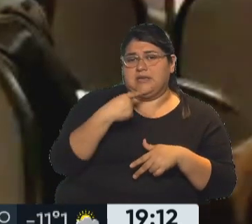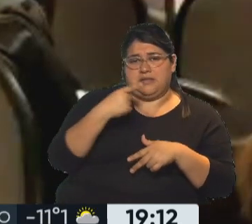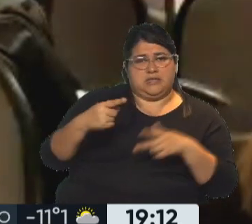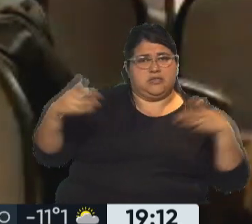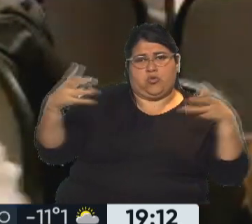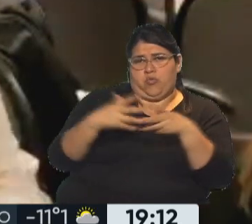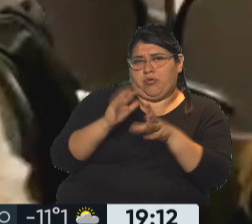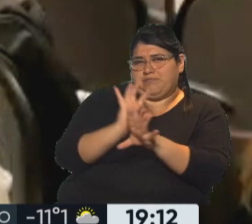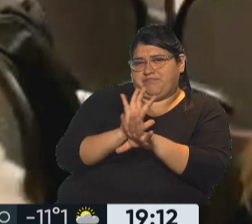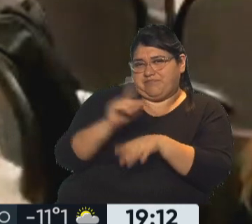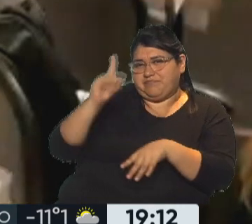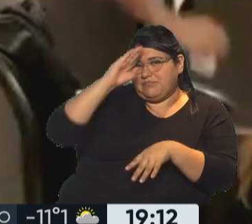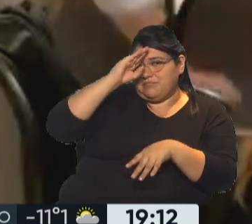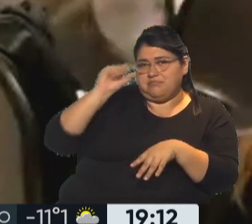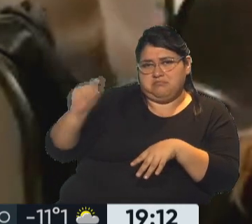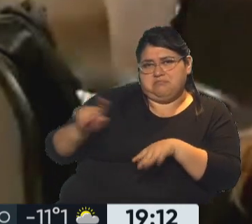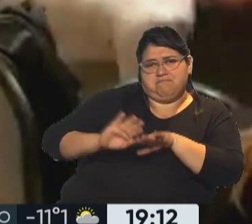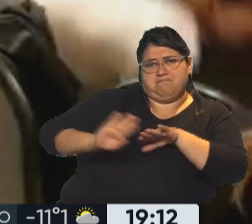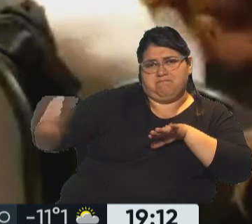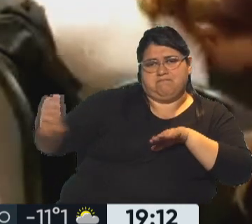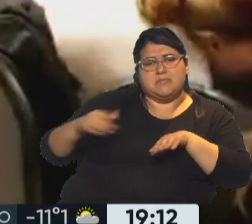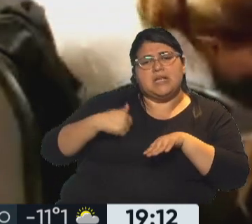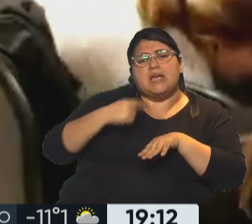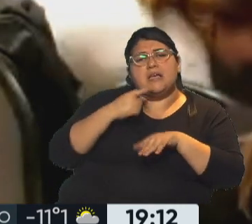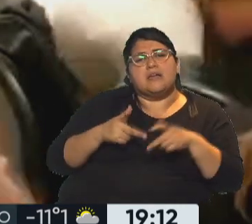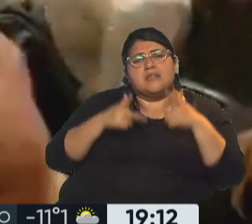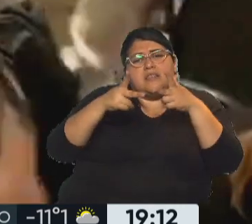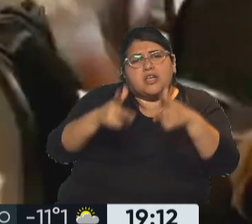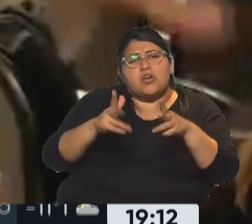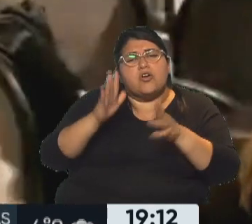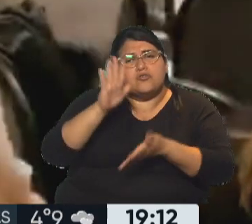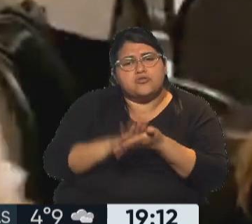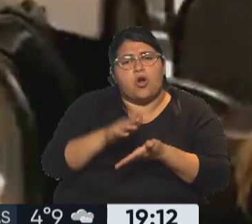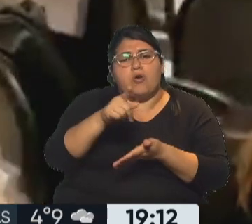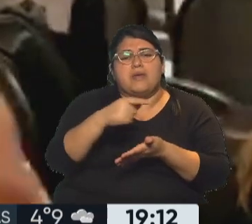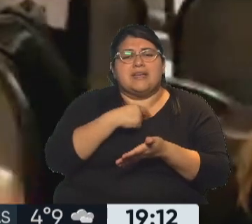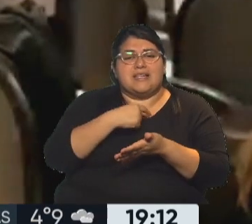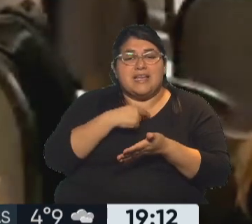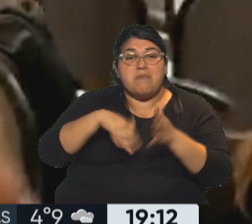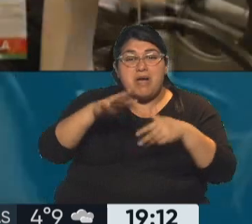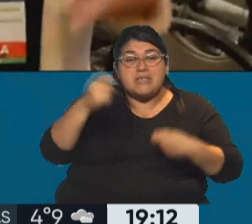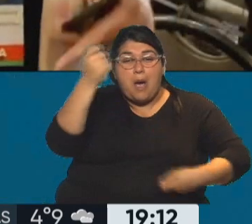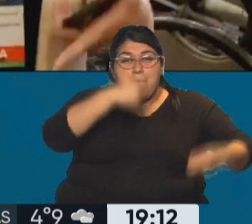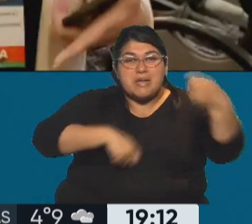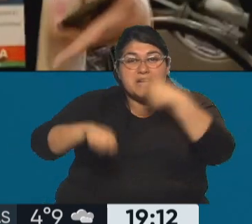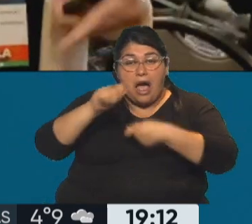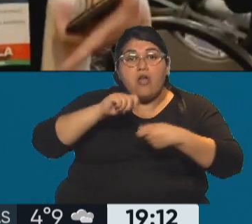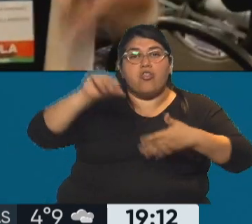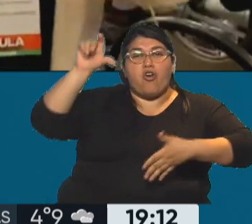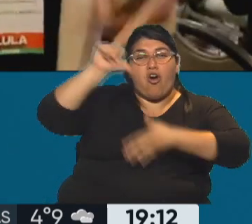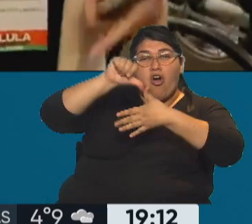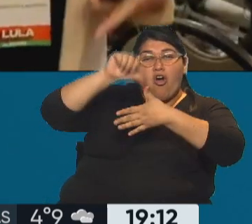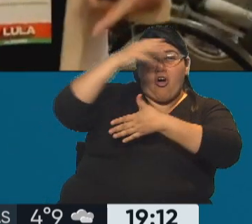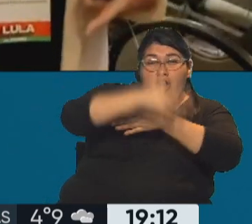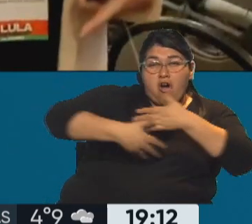a bolsonaro que bueno eso lógicamente ya lo sabemos pero puso mucho hincapié en reactivar los mercados de la región y